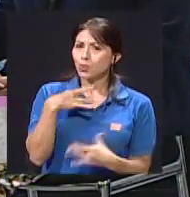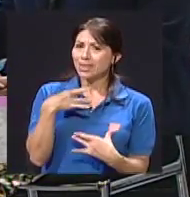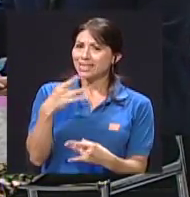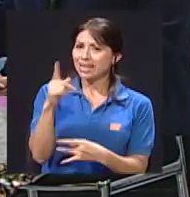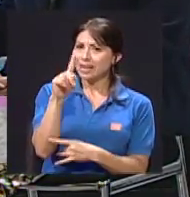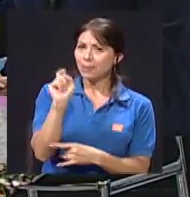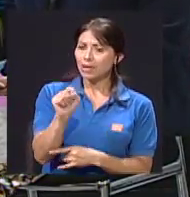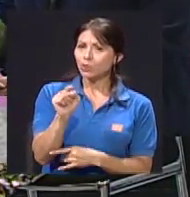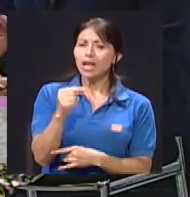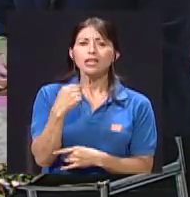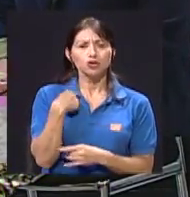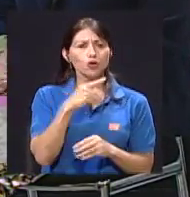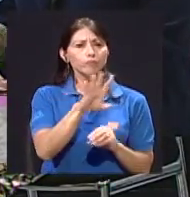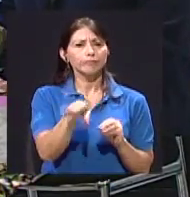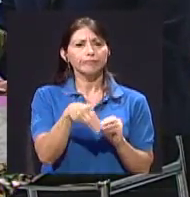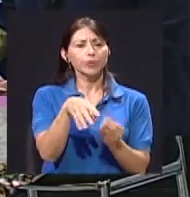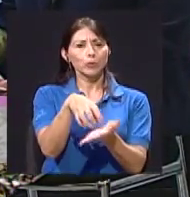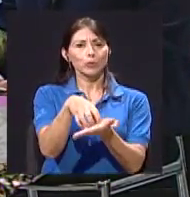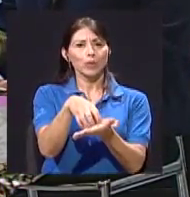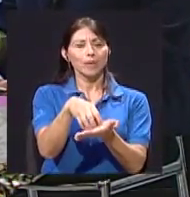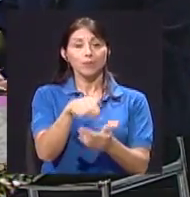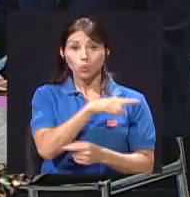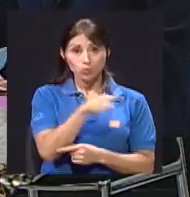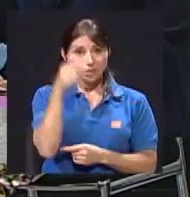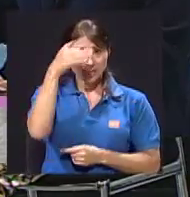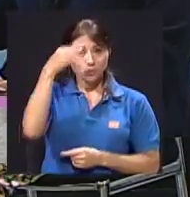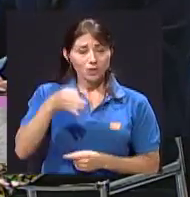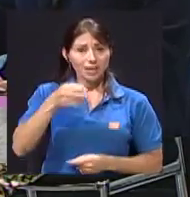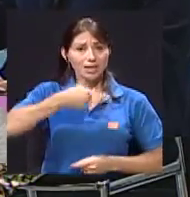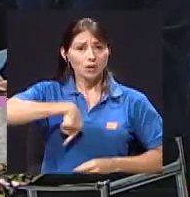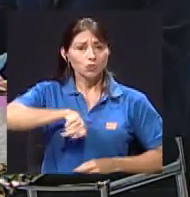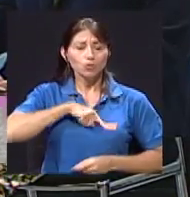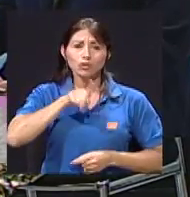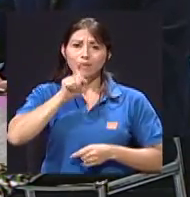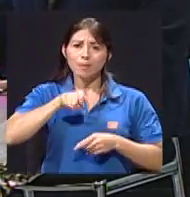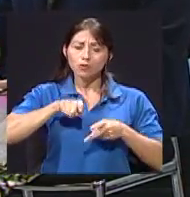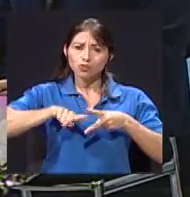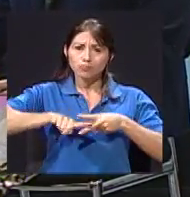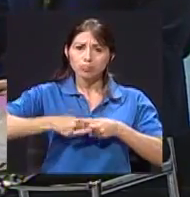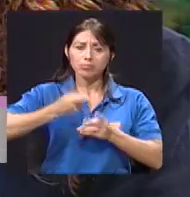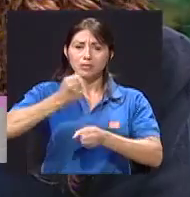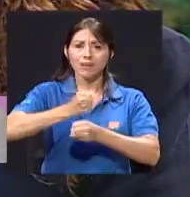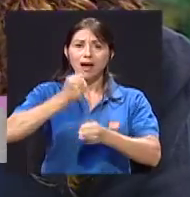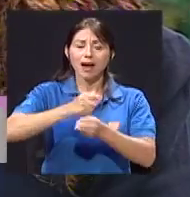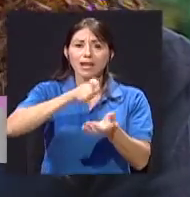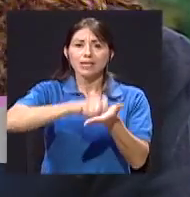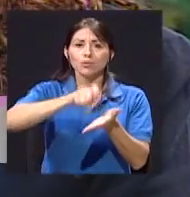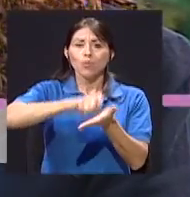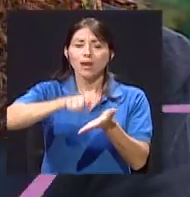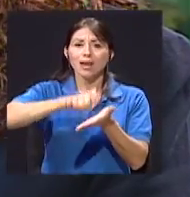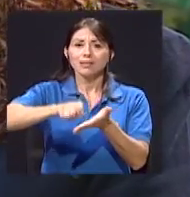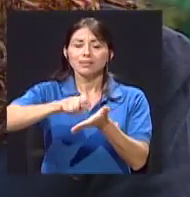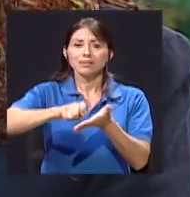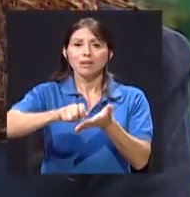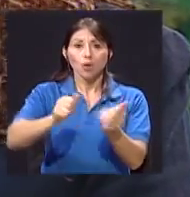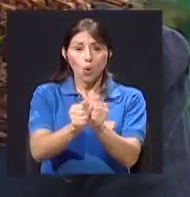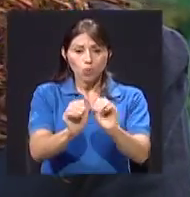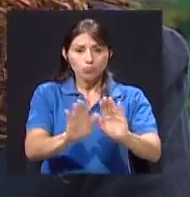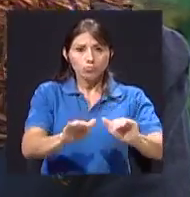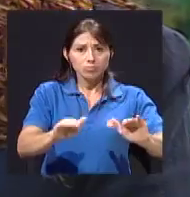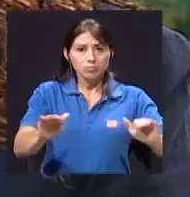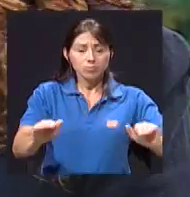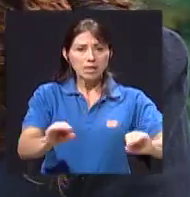hace. Yo agregaría algo como una duda. ¿No creen ustedes que entonces tendríamos que empezar a trabajar en las escuelas con los niños